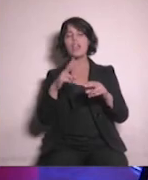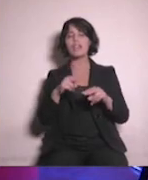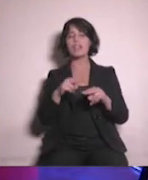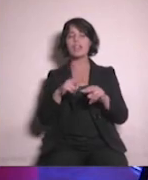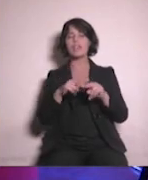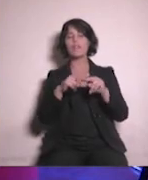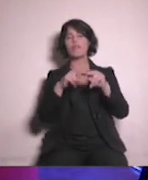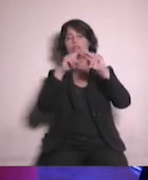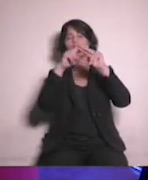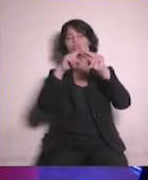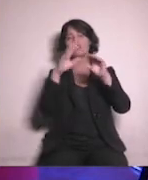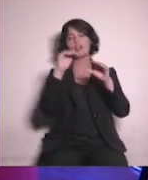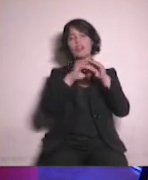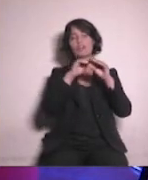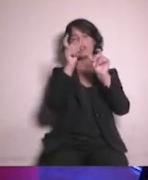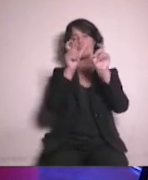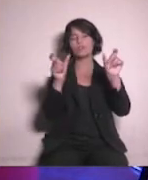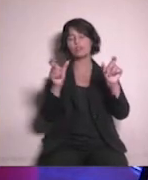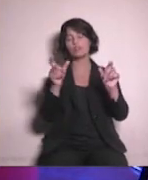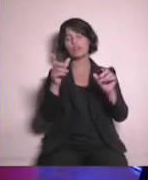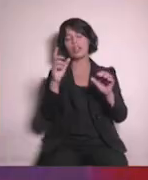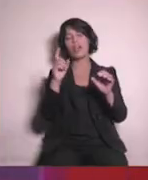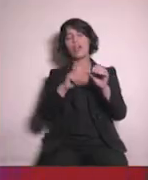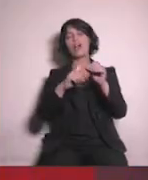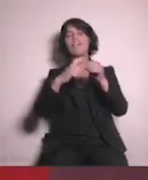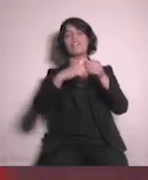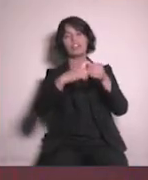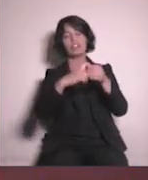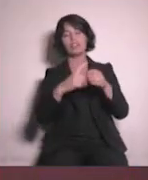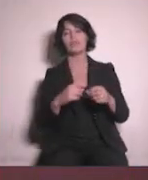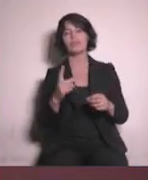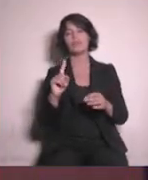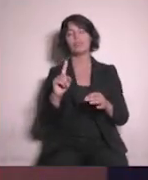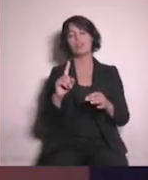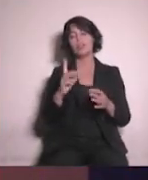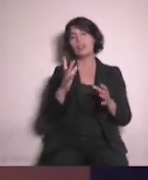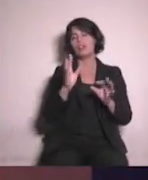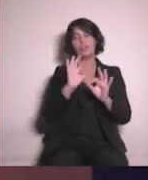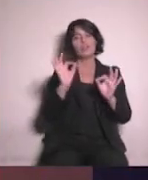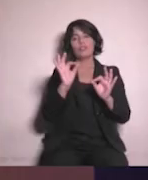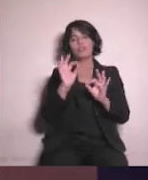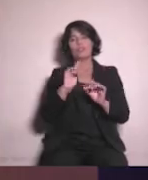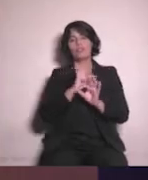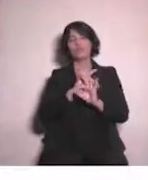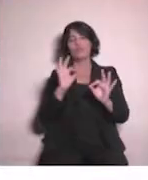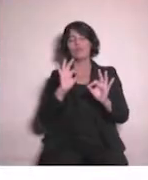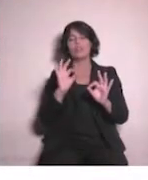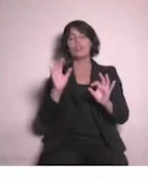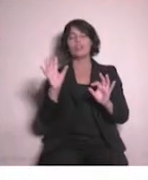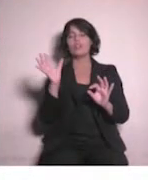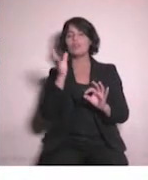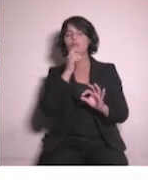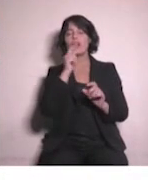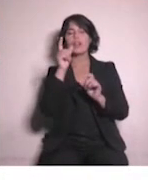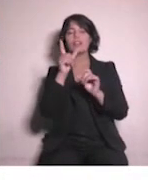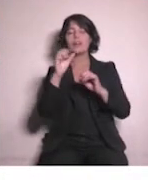nuestros 2 millones de clientes. Y por lo tanto, ninguna compañía hoy tiene más del 1% de los